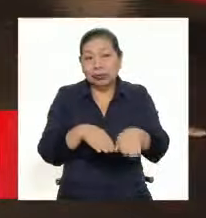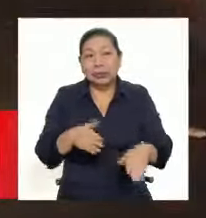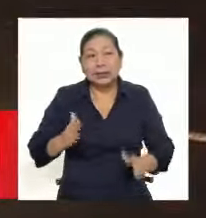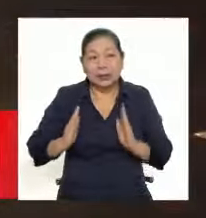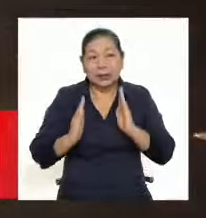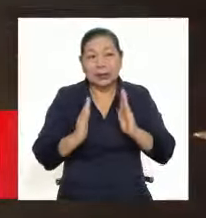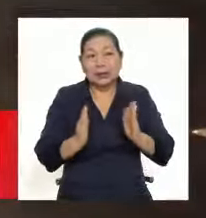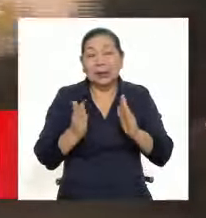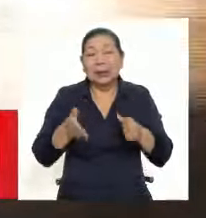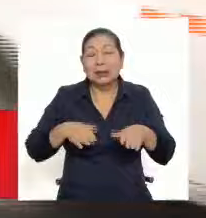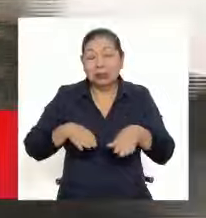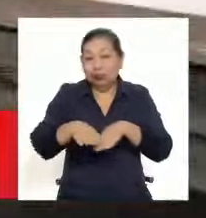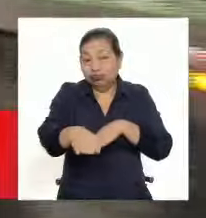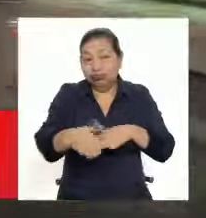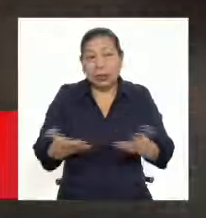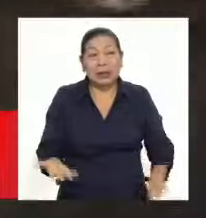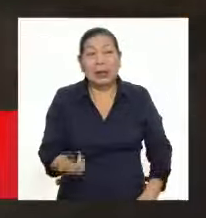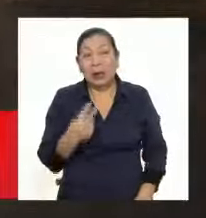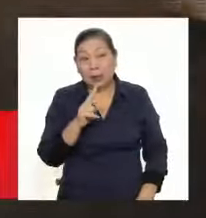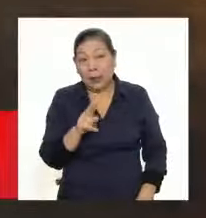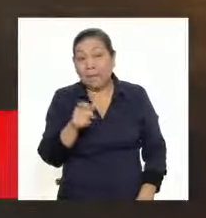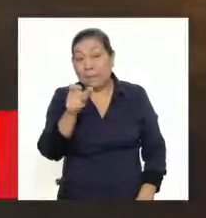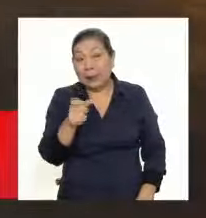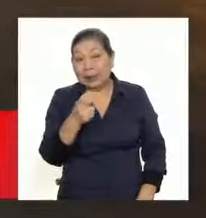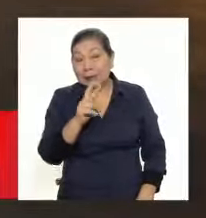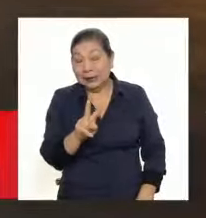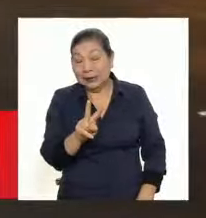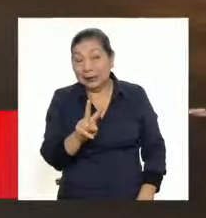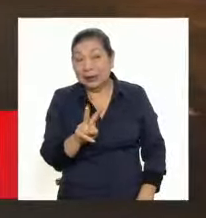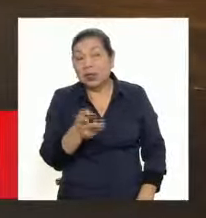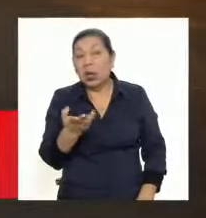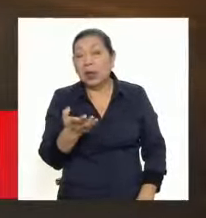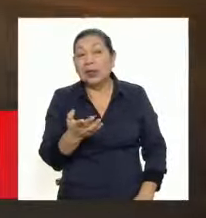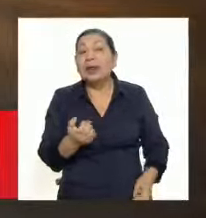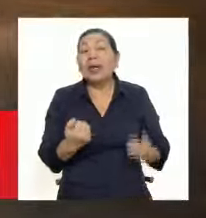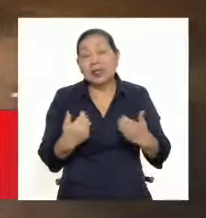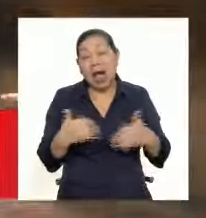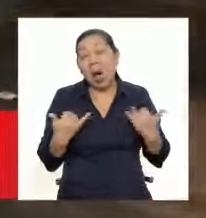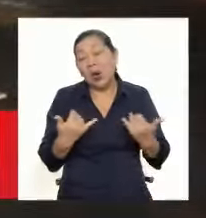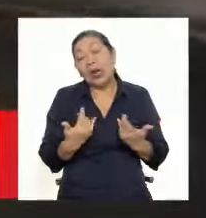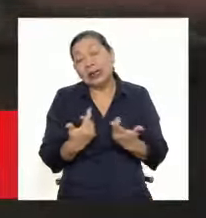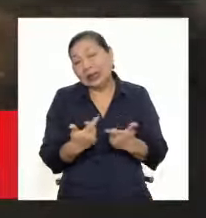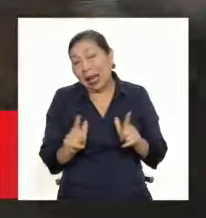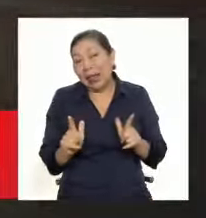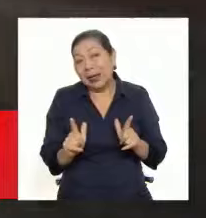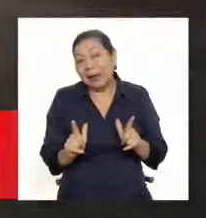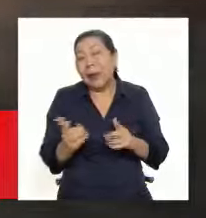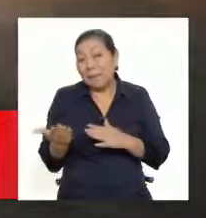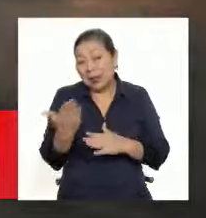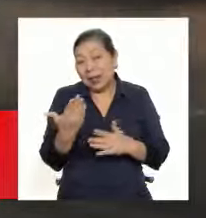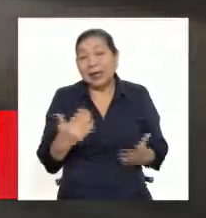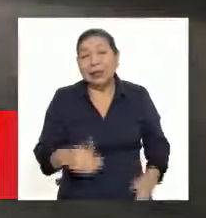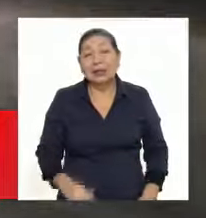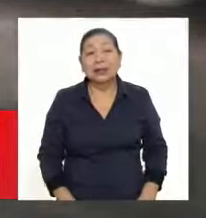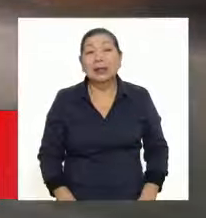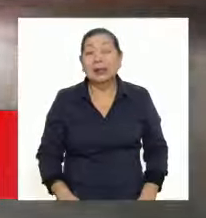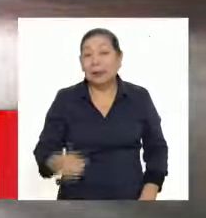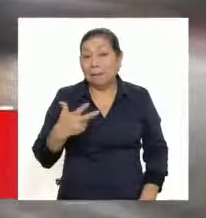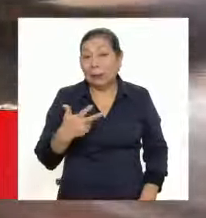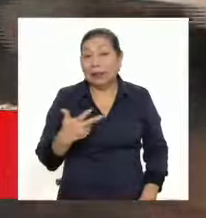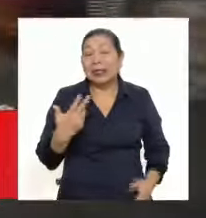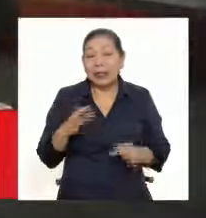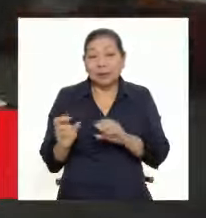y bloqueadas. Así que atención, conductores, ya la vía Panamericana Sur se encuentra liberada a esta hora de la mañana. Los tres conductores